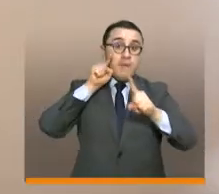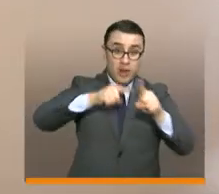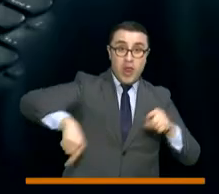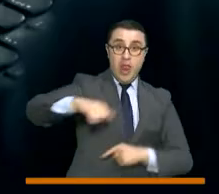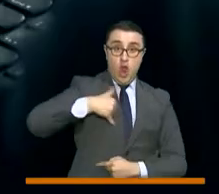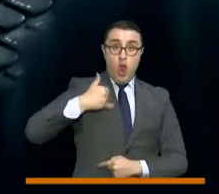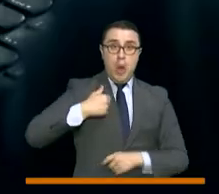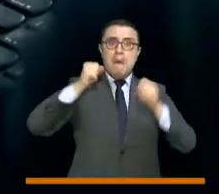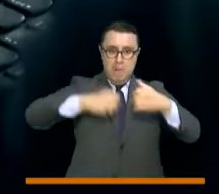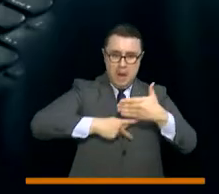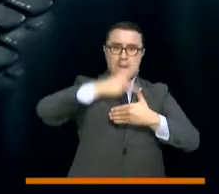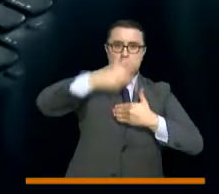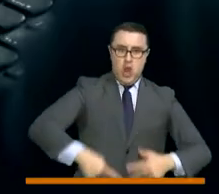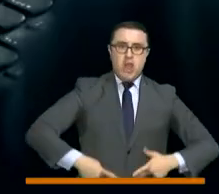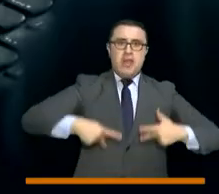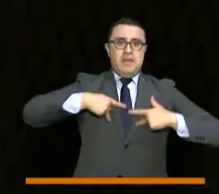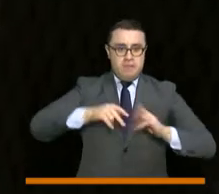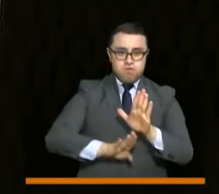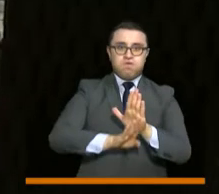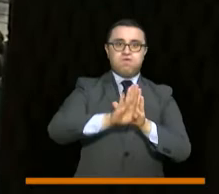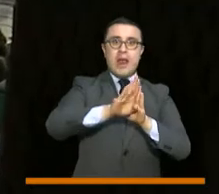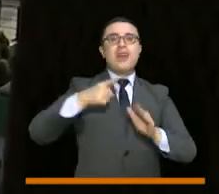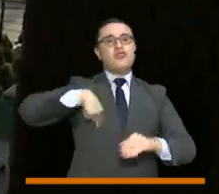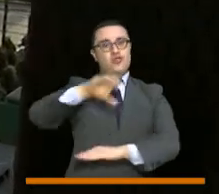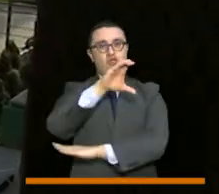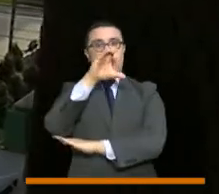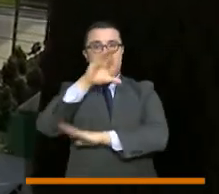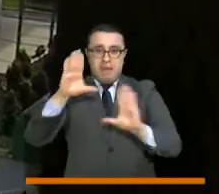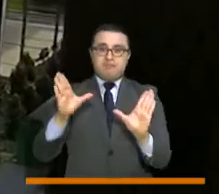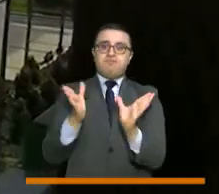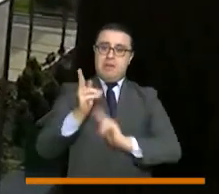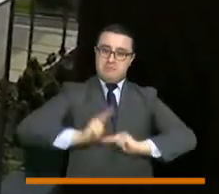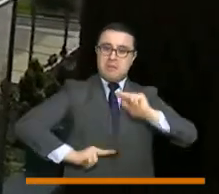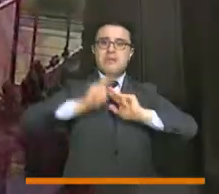proyectos de vida. Así seguimos construyendo país.